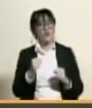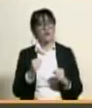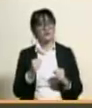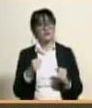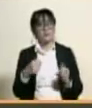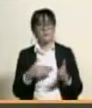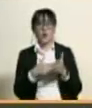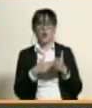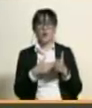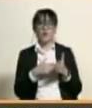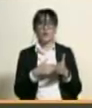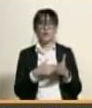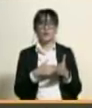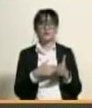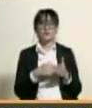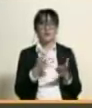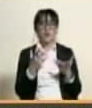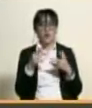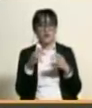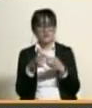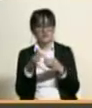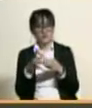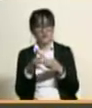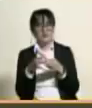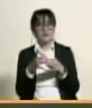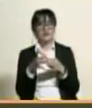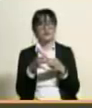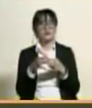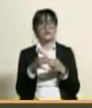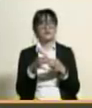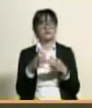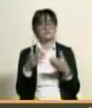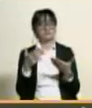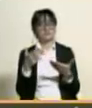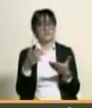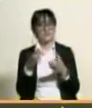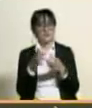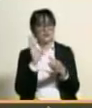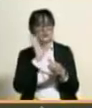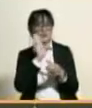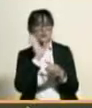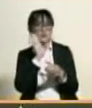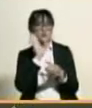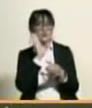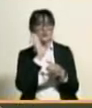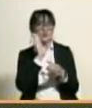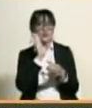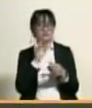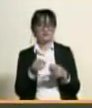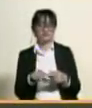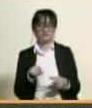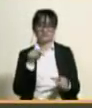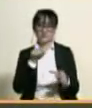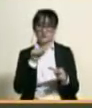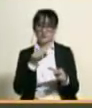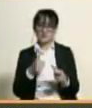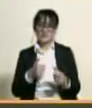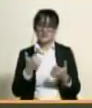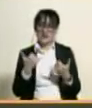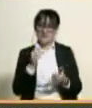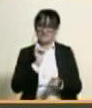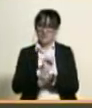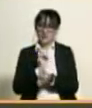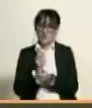dado a estas organizaciones transnacionales del crimen organizado. Además, en el campo